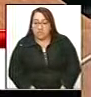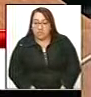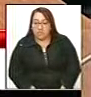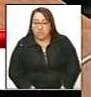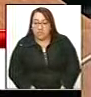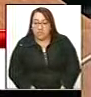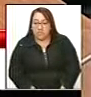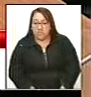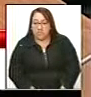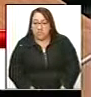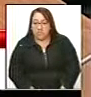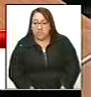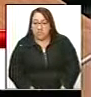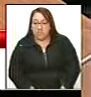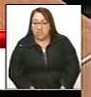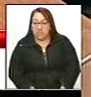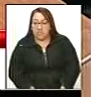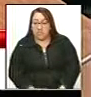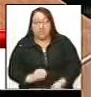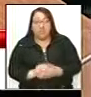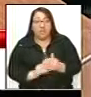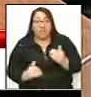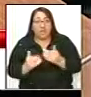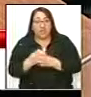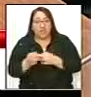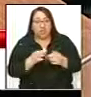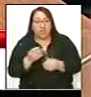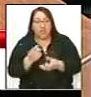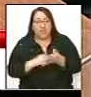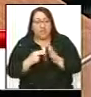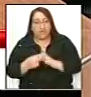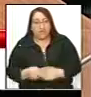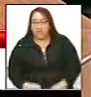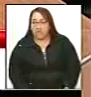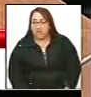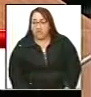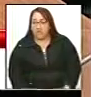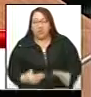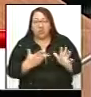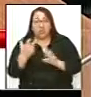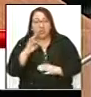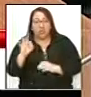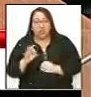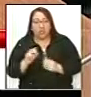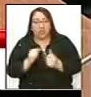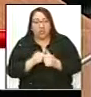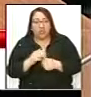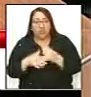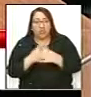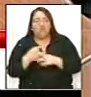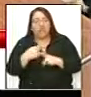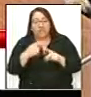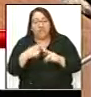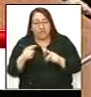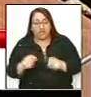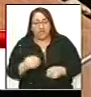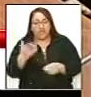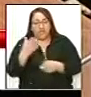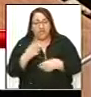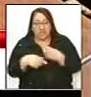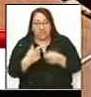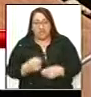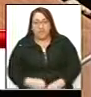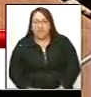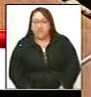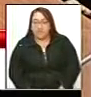estas supervisiones fueron in situ, que más adelante voy a precisar a qué se refiere, y el 88% en supervisiones remotas, ¿no? Siguiente, por favor.